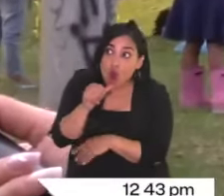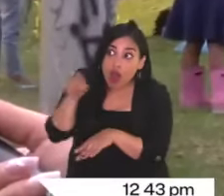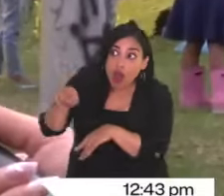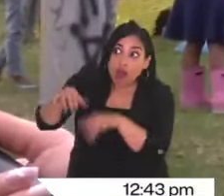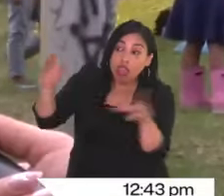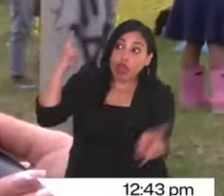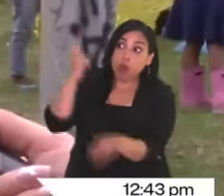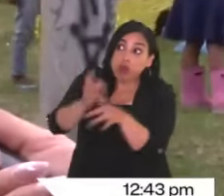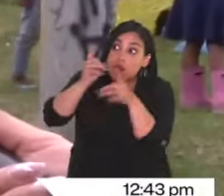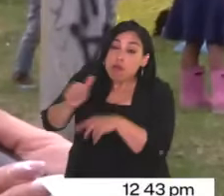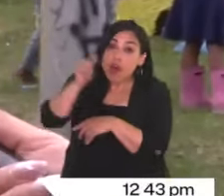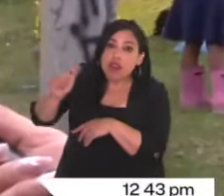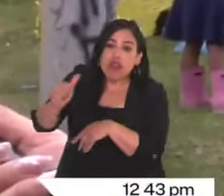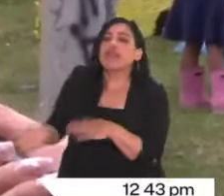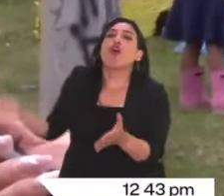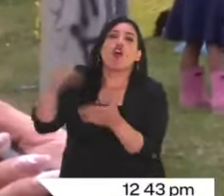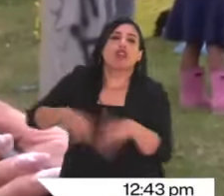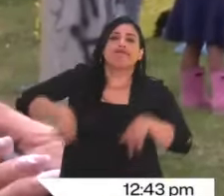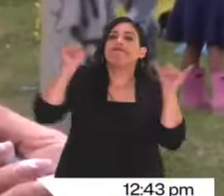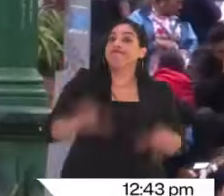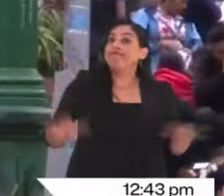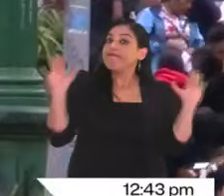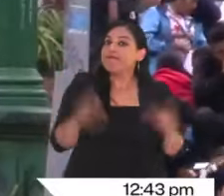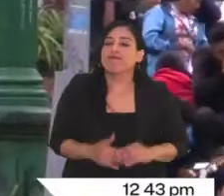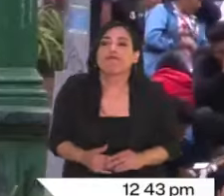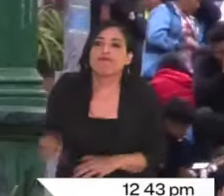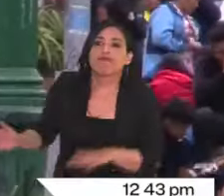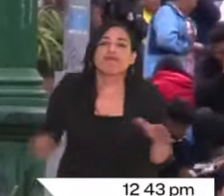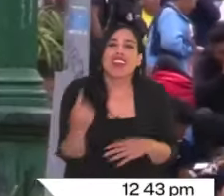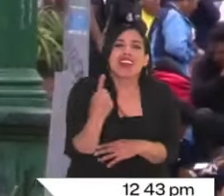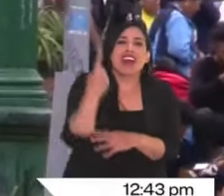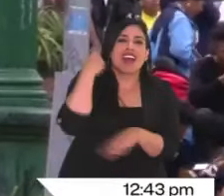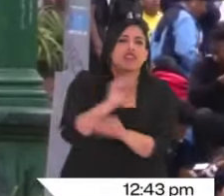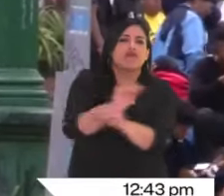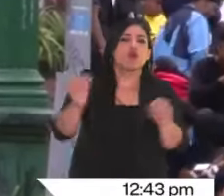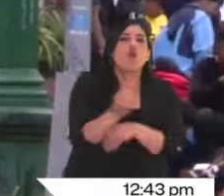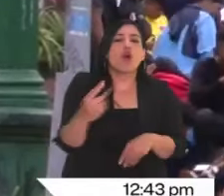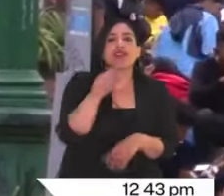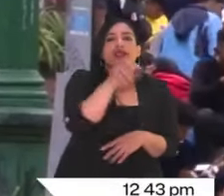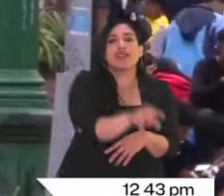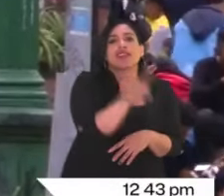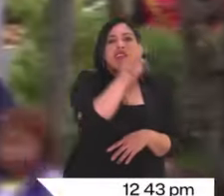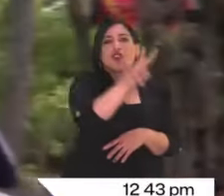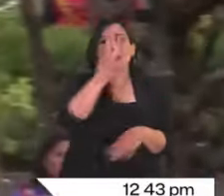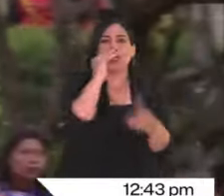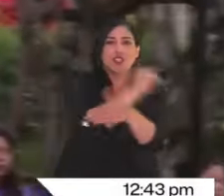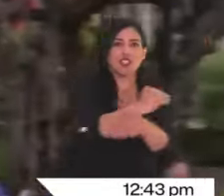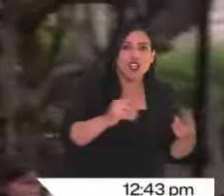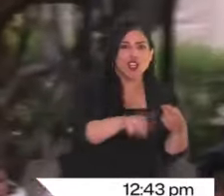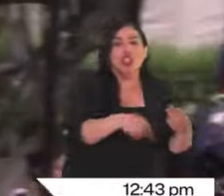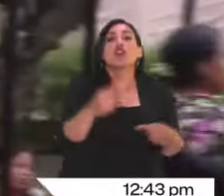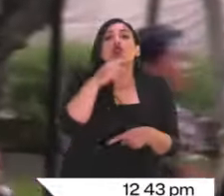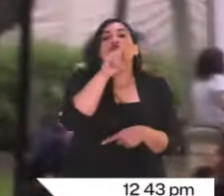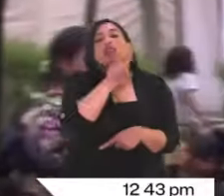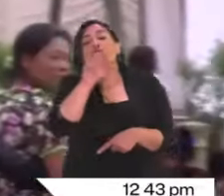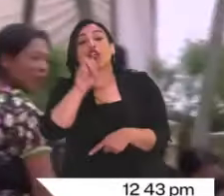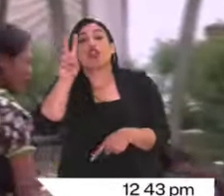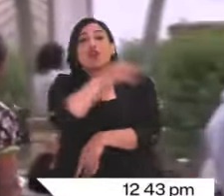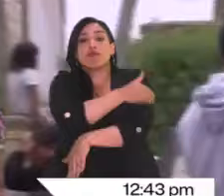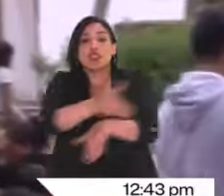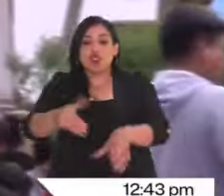a partir de mañana van a parar el retorno. Ayer se anunció que 122.902 millones de pesos